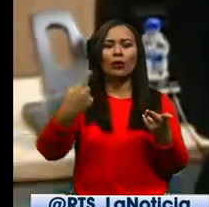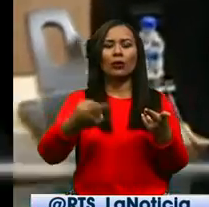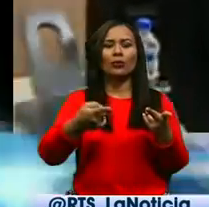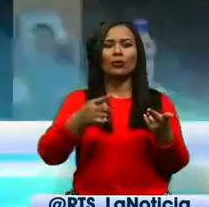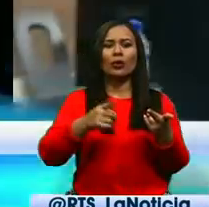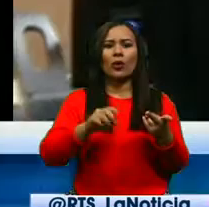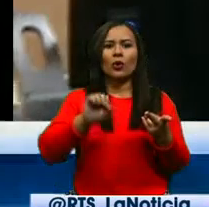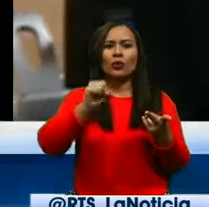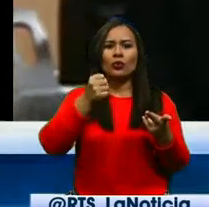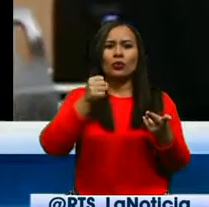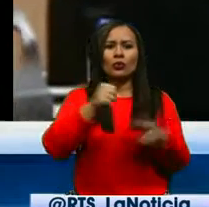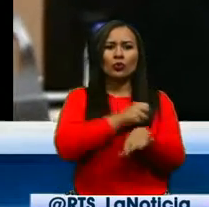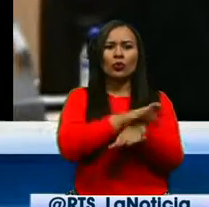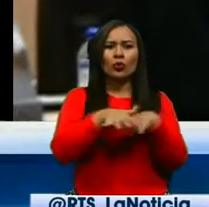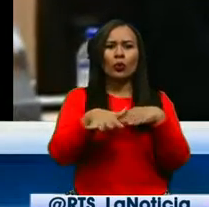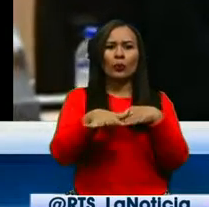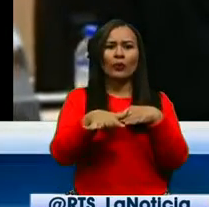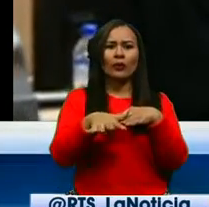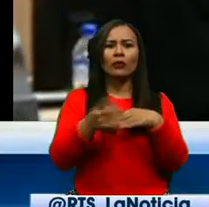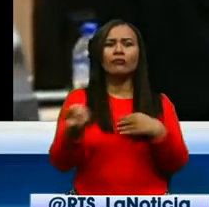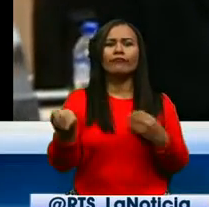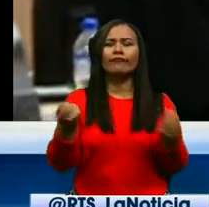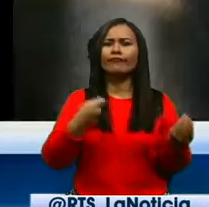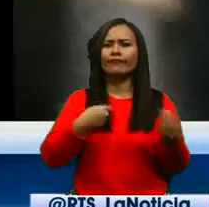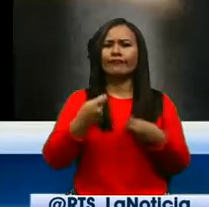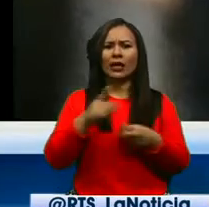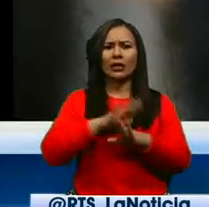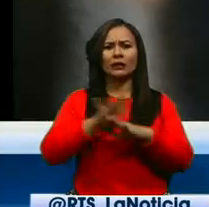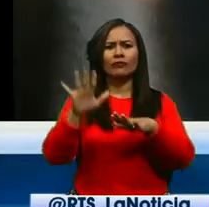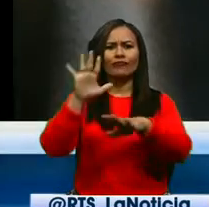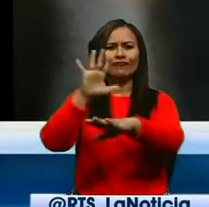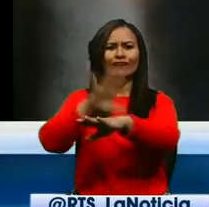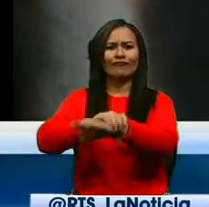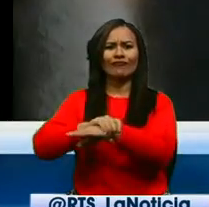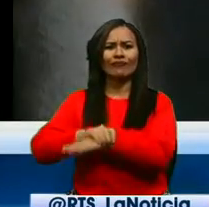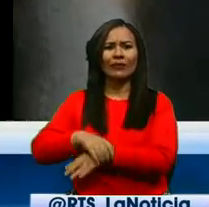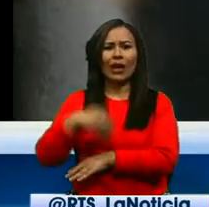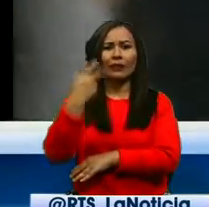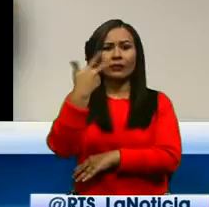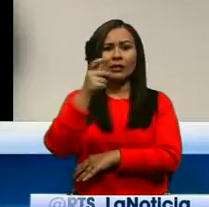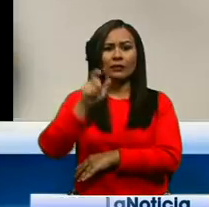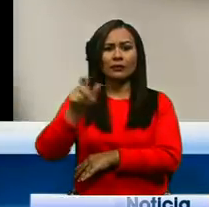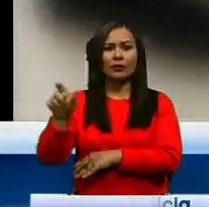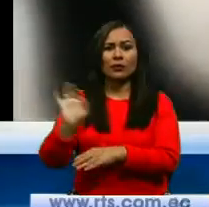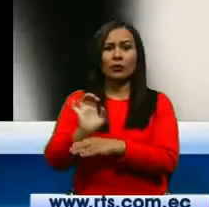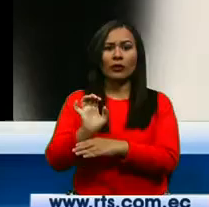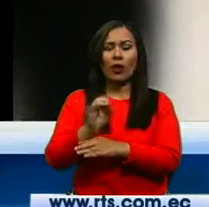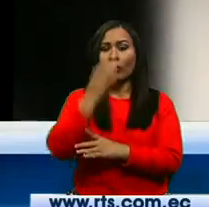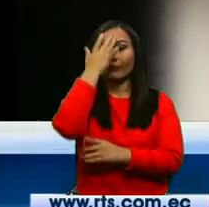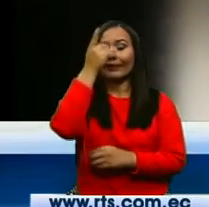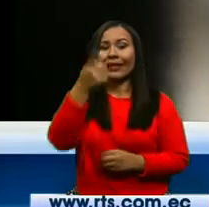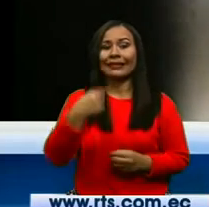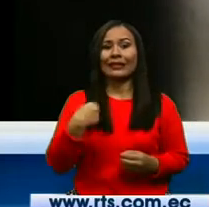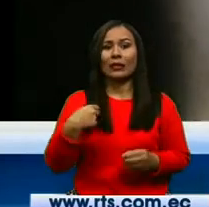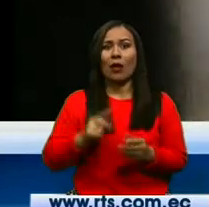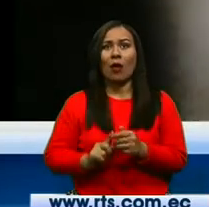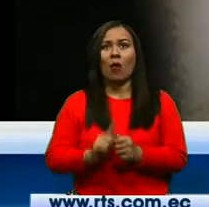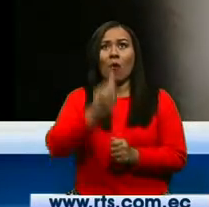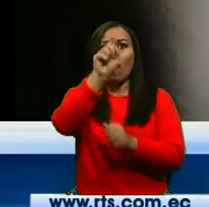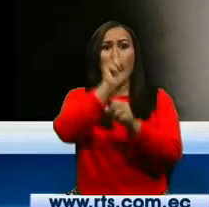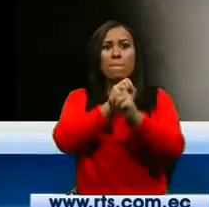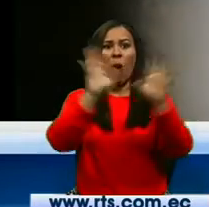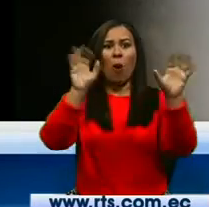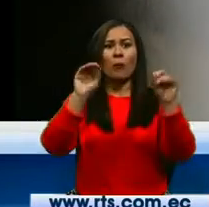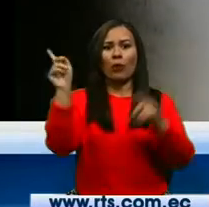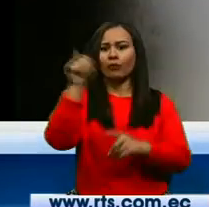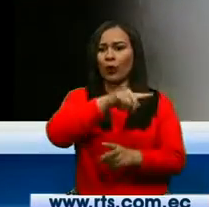las operaciones de control, se ejecutó detenciones de 3 ecuatorianos, uno de ellos por el uso de bengalas y el resto